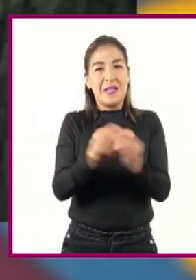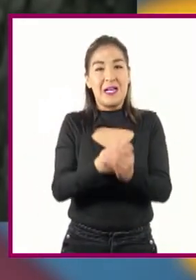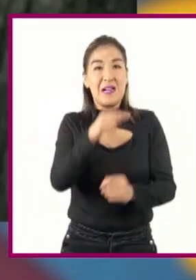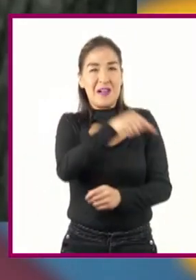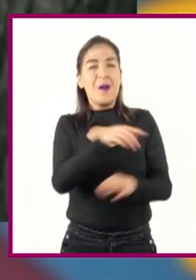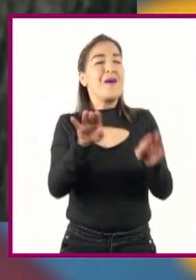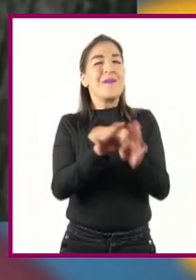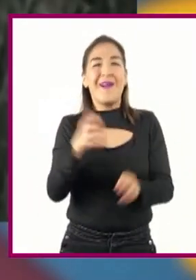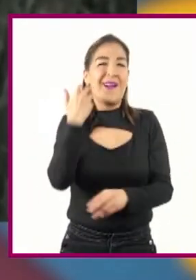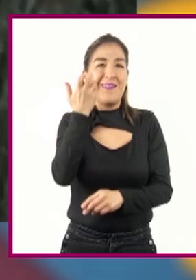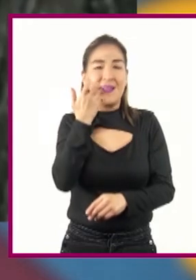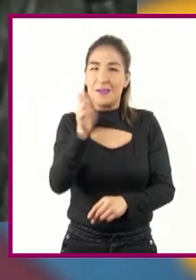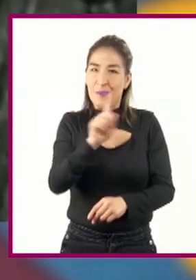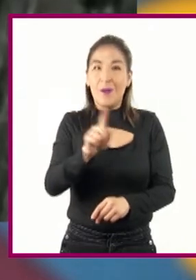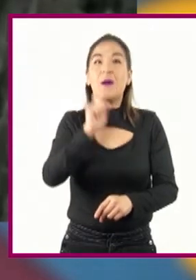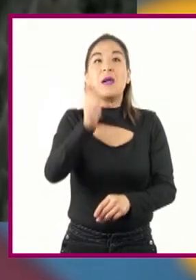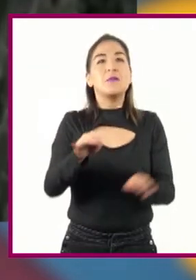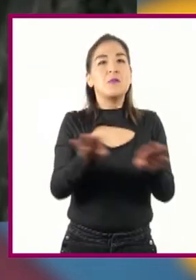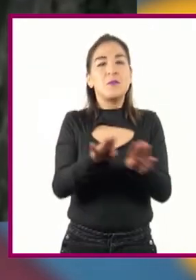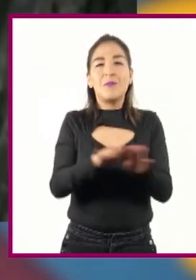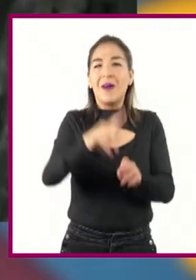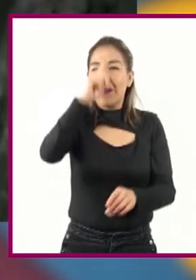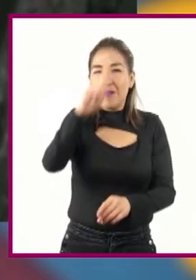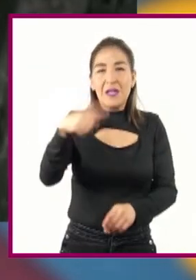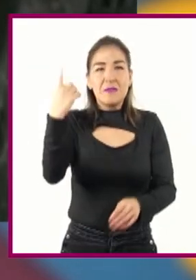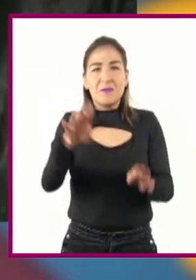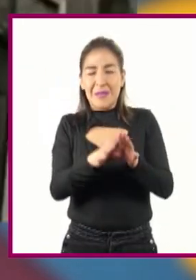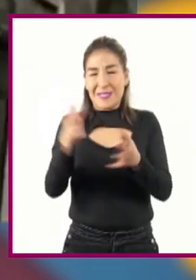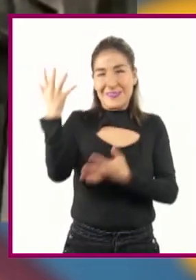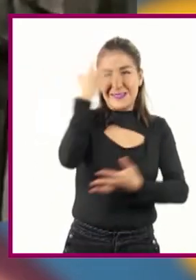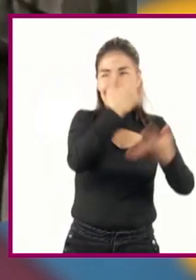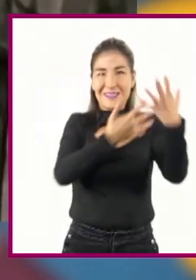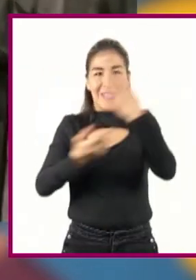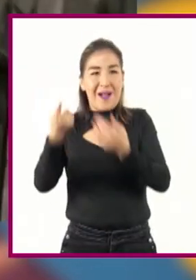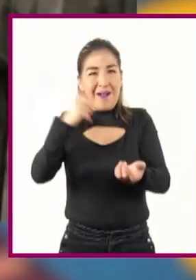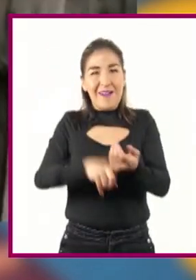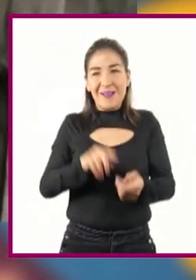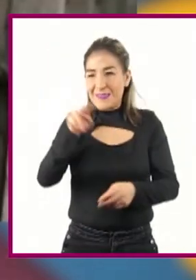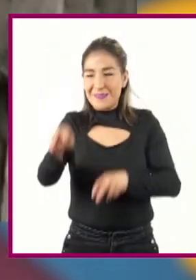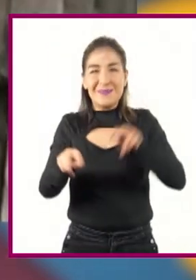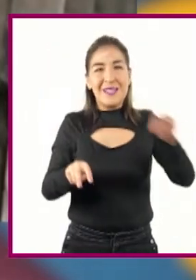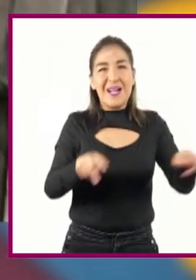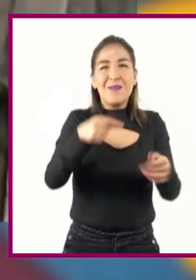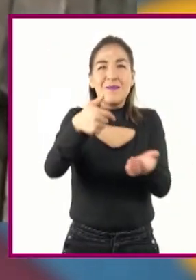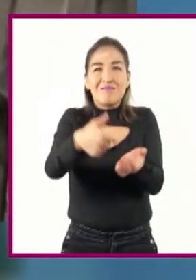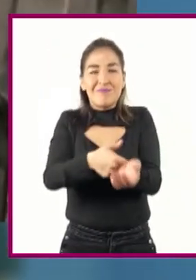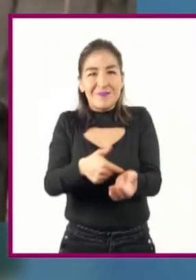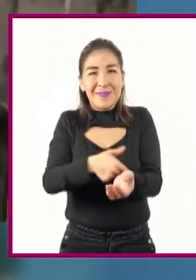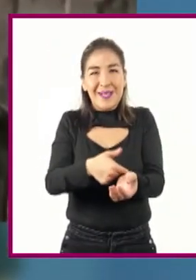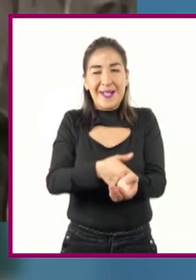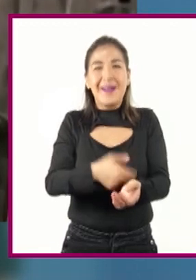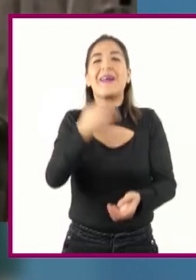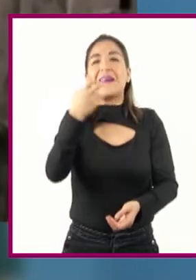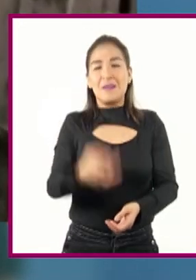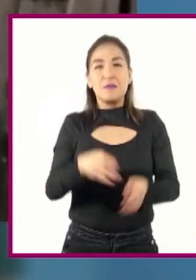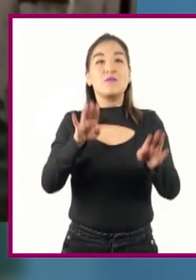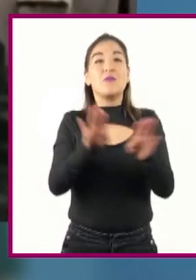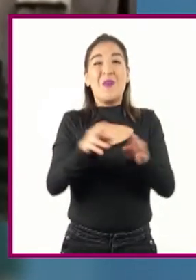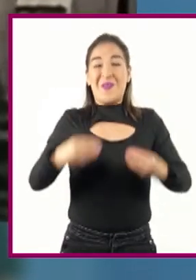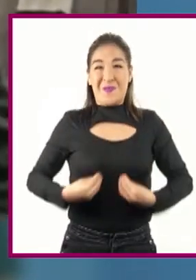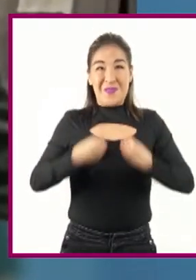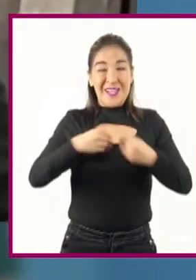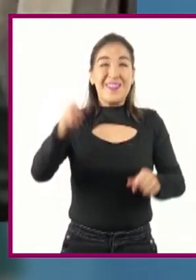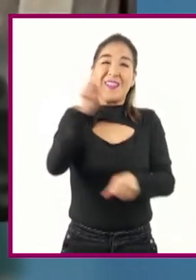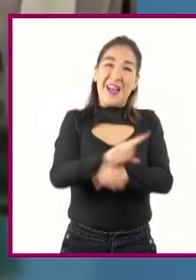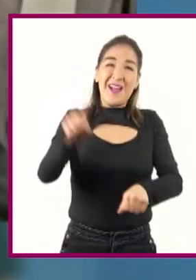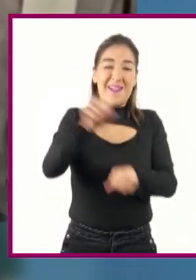un capricho, puesto que era muy fácil perderse en esos auténticos laberintos. La vida diaria de